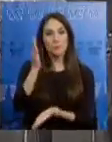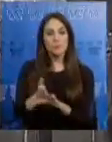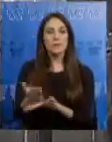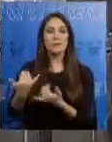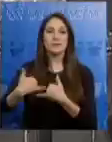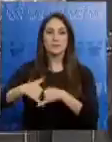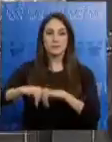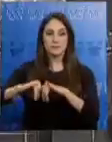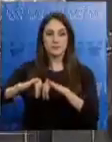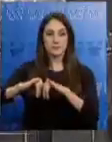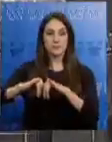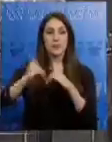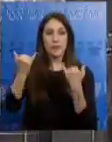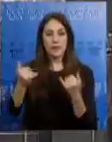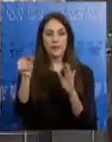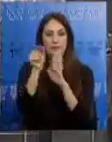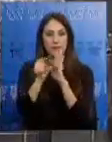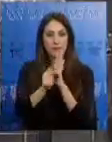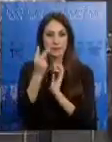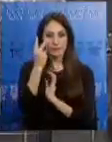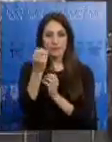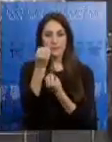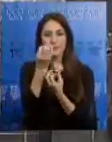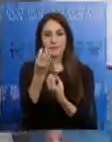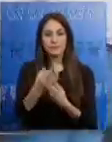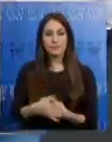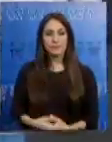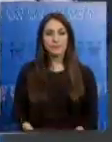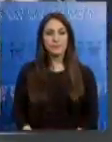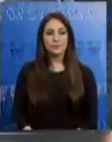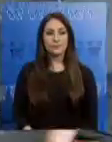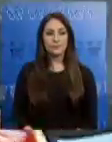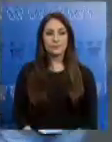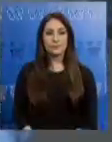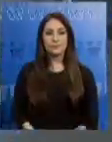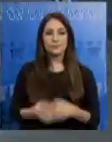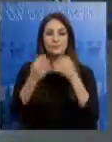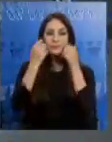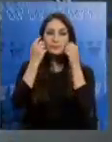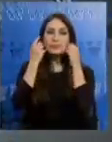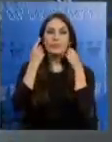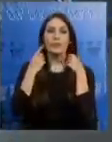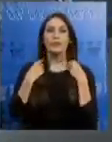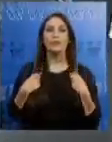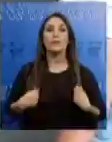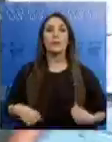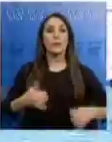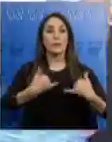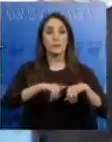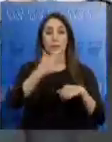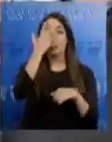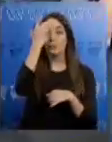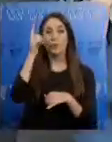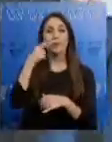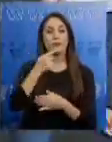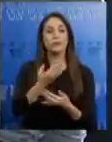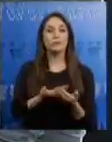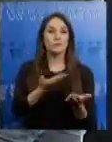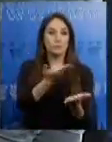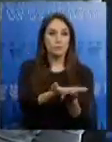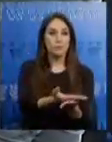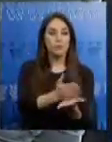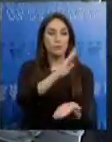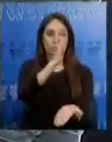mantiene. A continuación, los detalles en el siguiente informe. La medida de hecho se mantiene, ya que la propuesta de suspender las multas